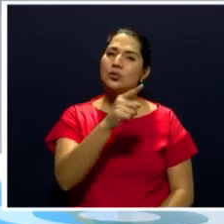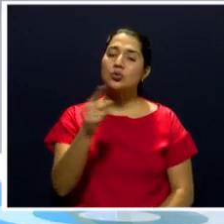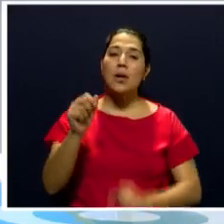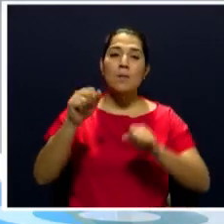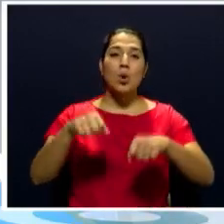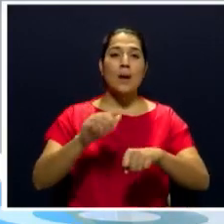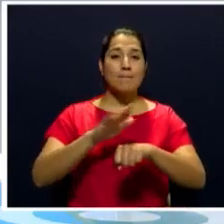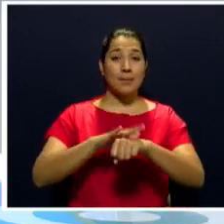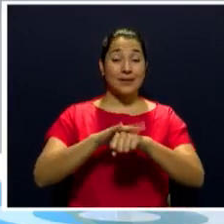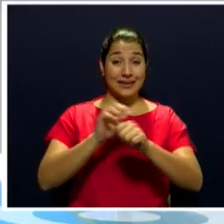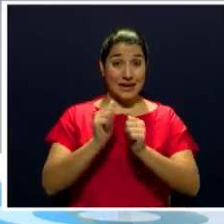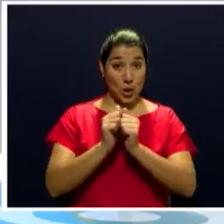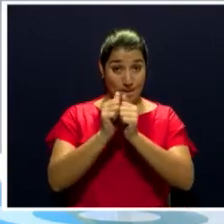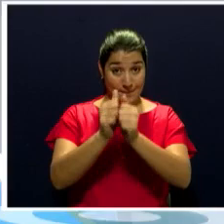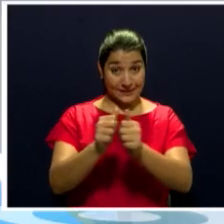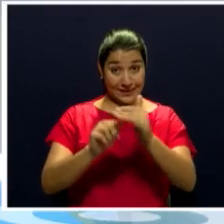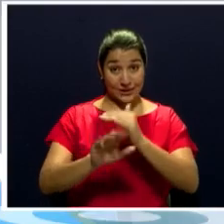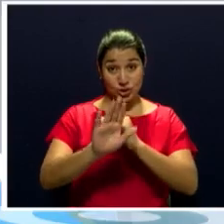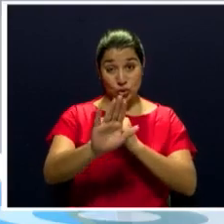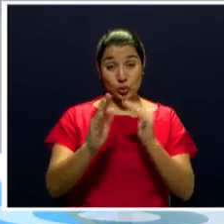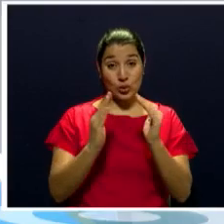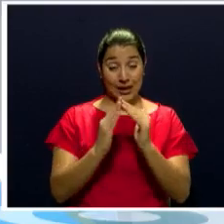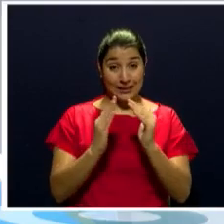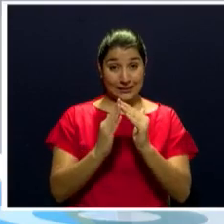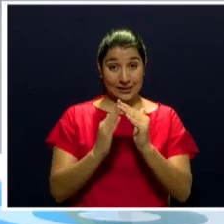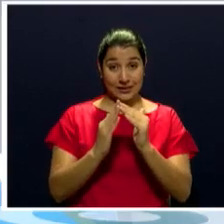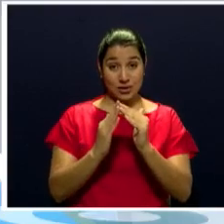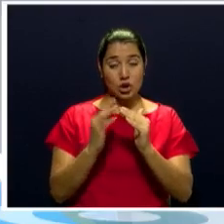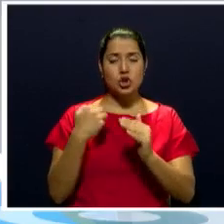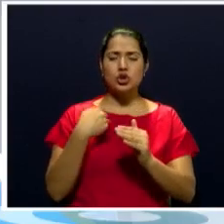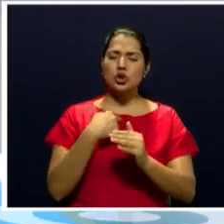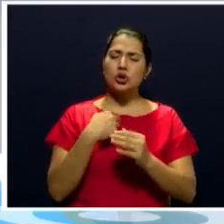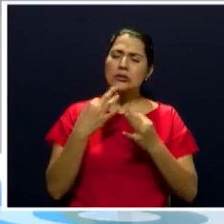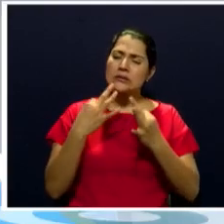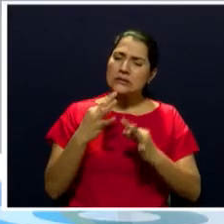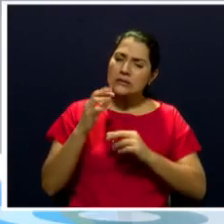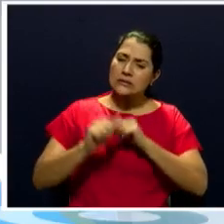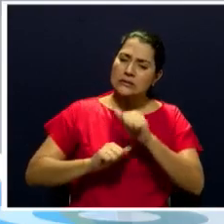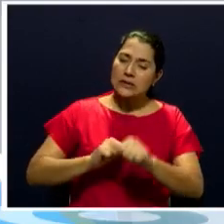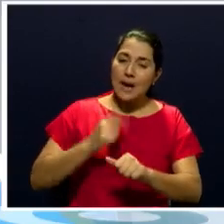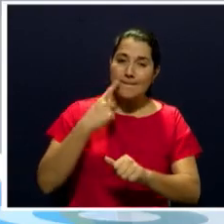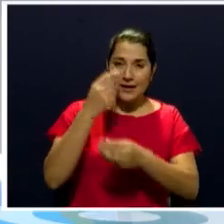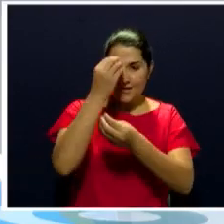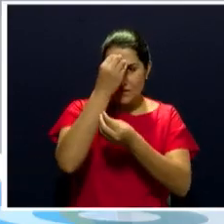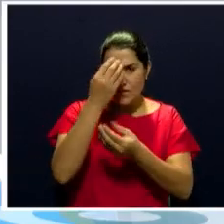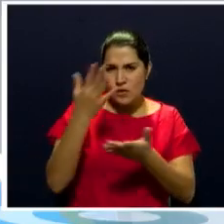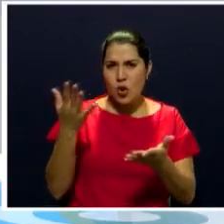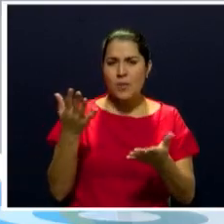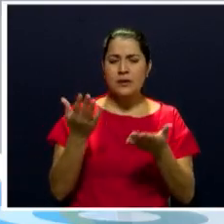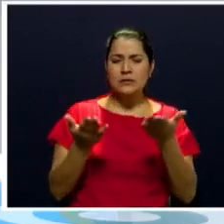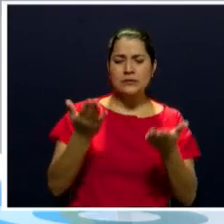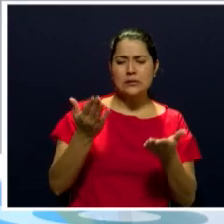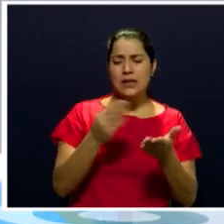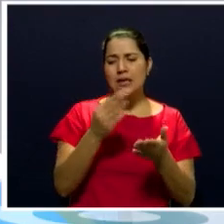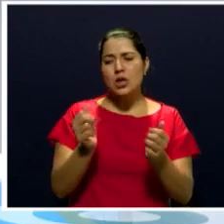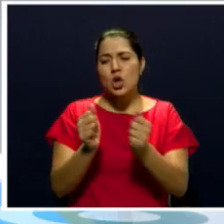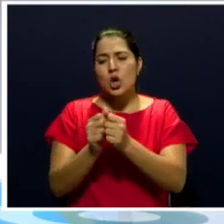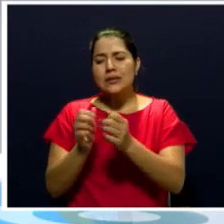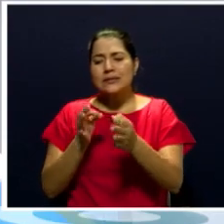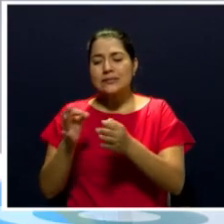permitido acompañarlos en sus casas. Nos esforzamos por ofrecerle información equilibrada y con